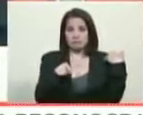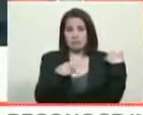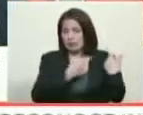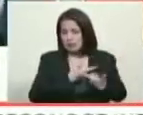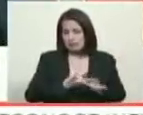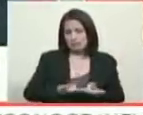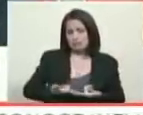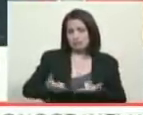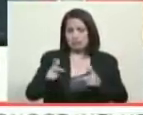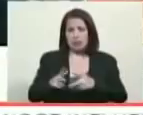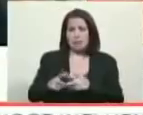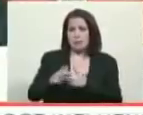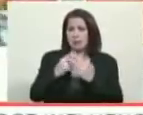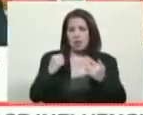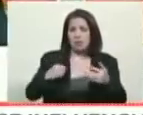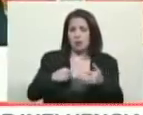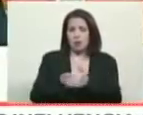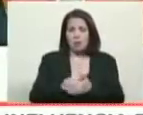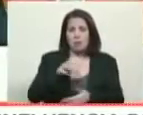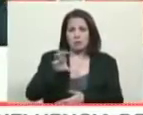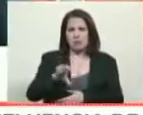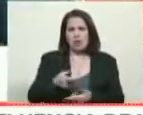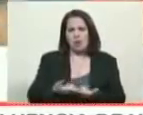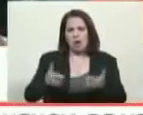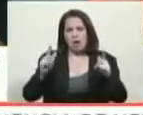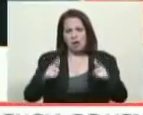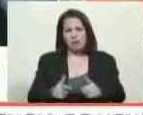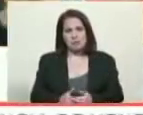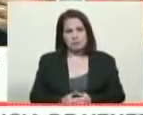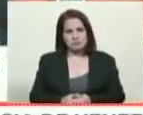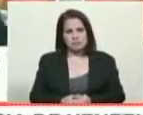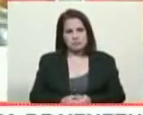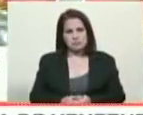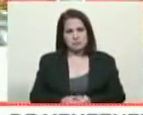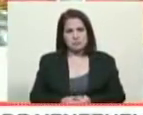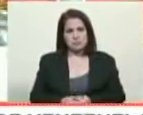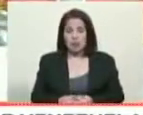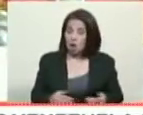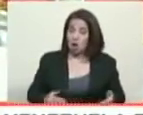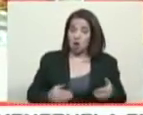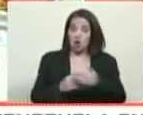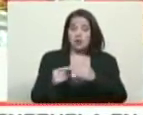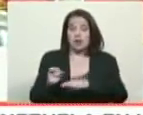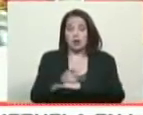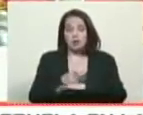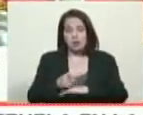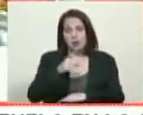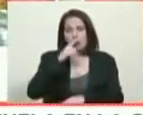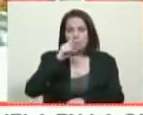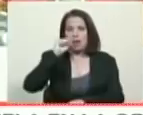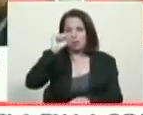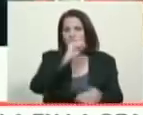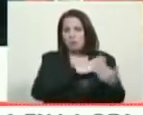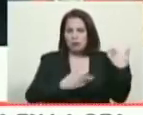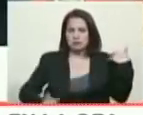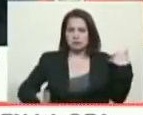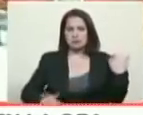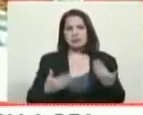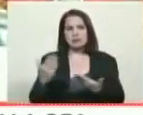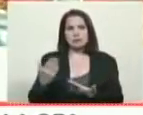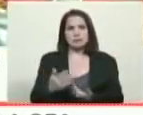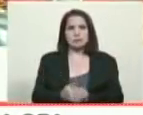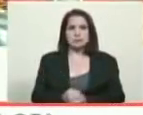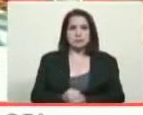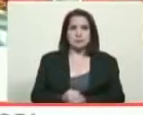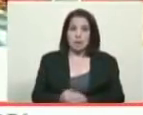prestado para un golpe de estado abierto en contra del gobierno del presidente nicolás maduro moore en contra de un